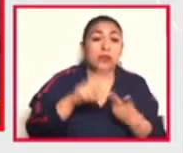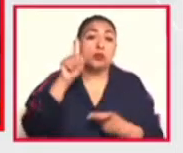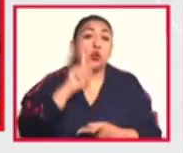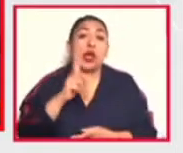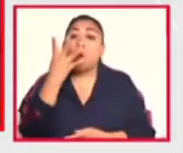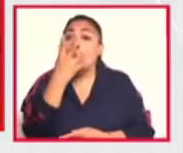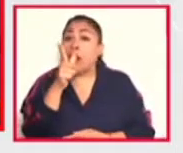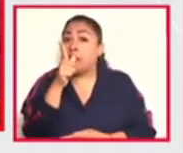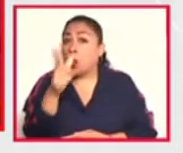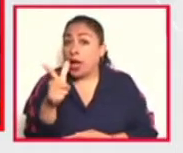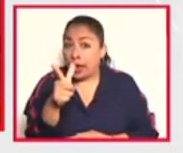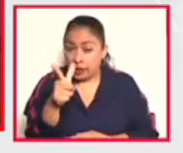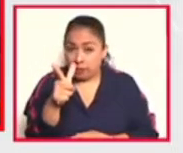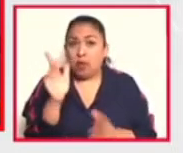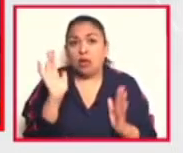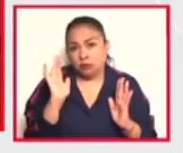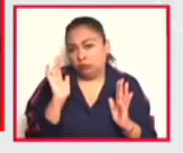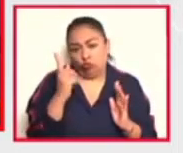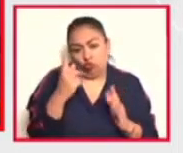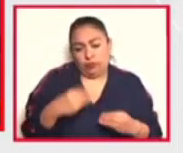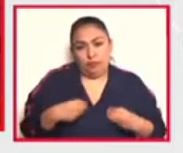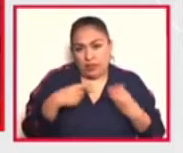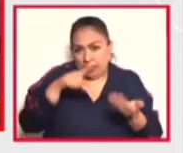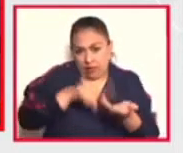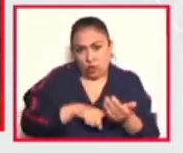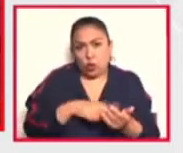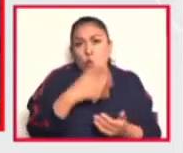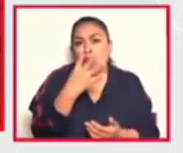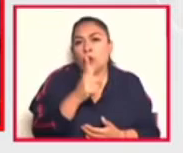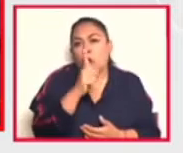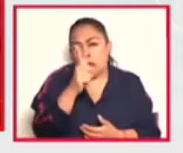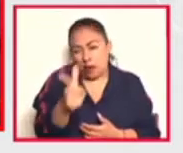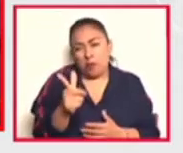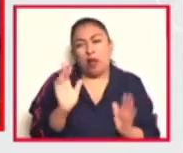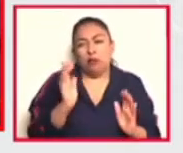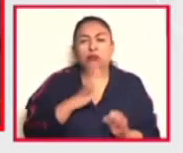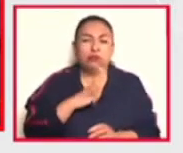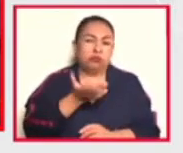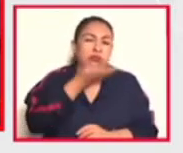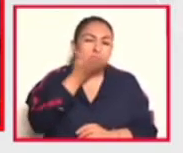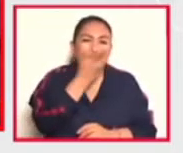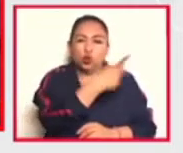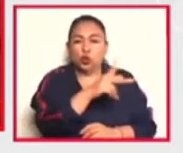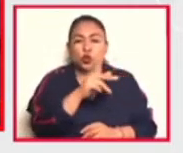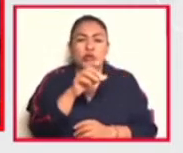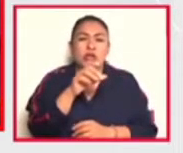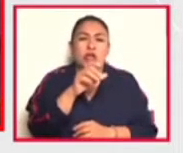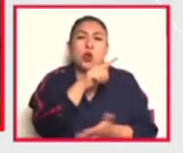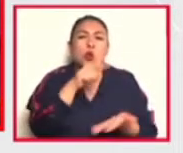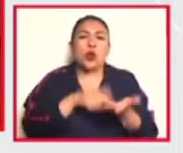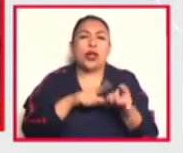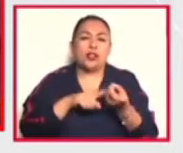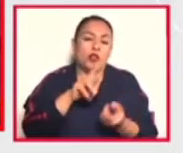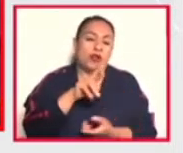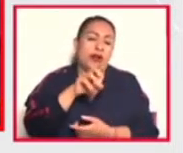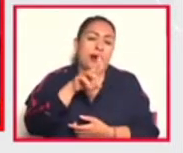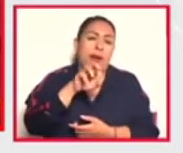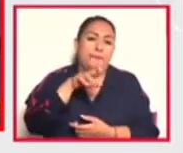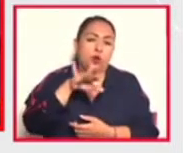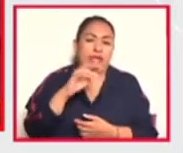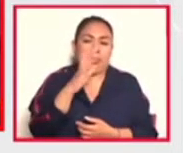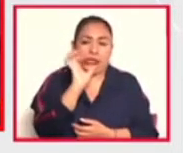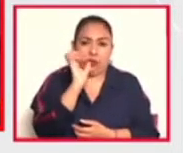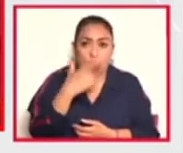por dar vida. El tezbueno es una bebida tradicional de la sierra de Chihuahua, de los rarámuri. También se le pone